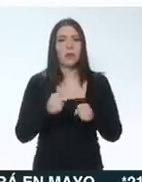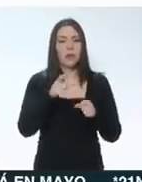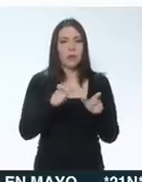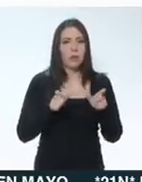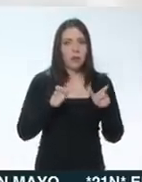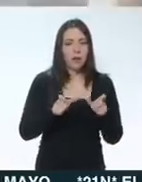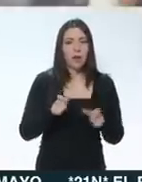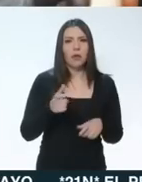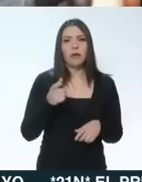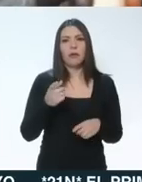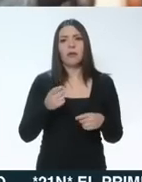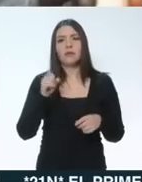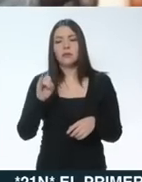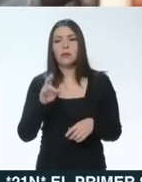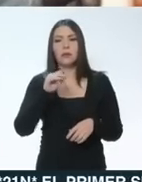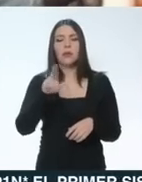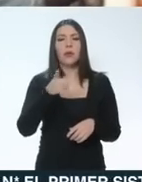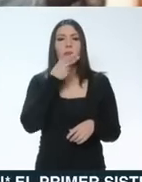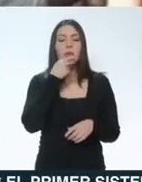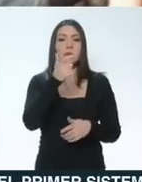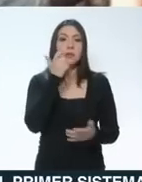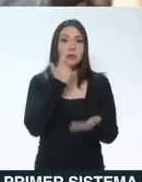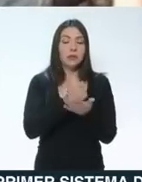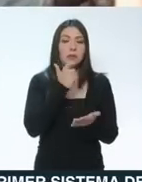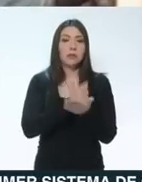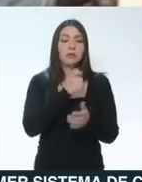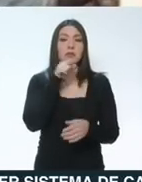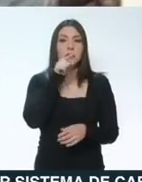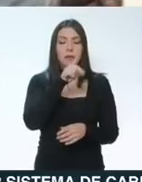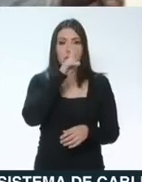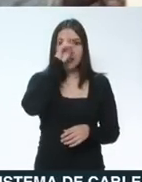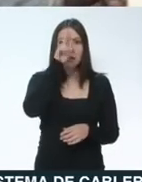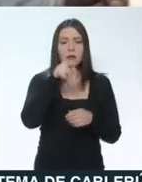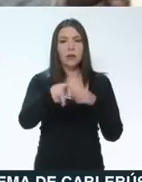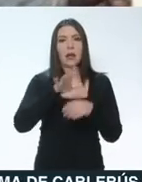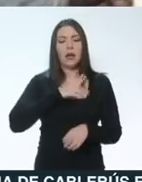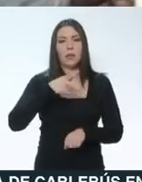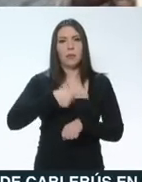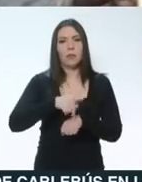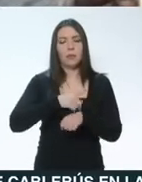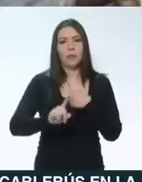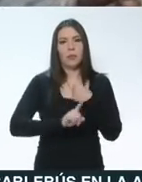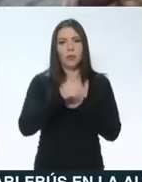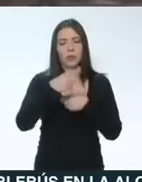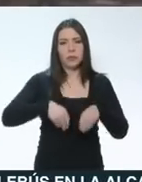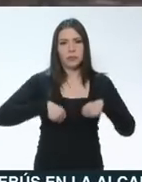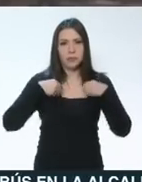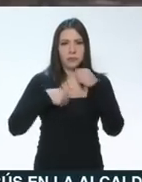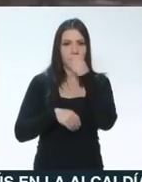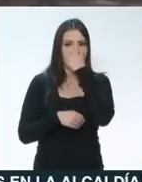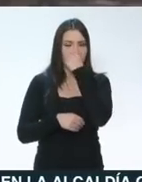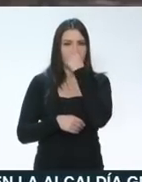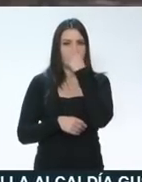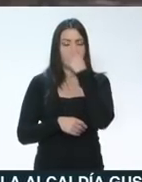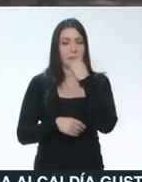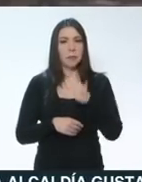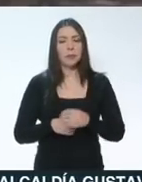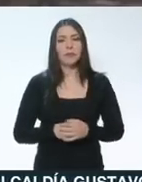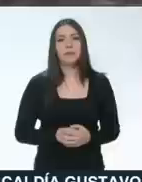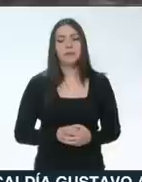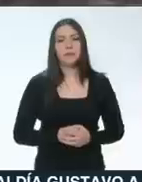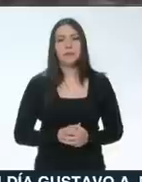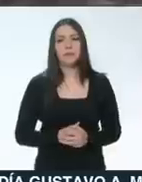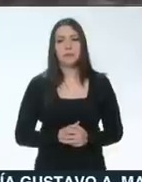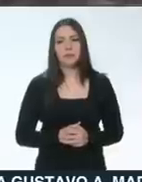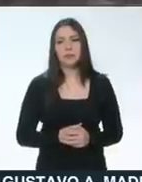pues sin duda alguna después de estas amenazas está en riesgo. Así es, Alejandra. Bueno, nosotros realizamos desde el día